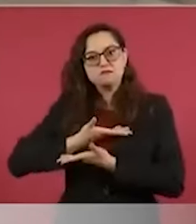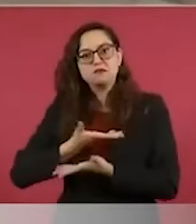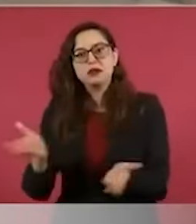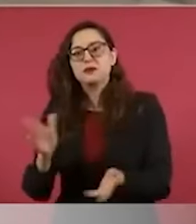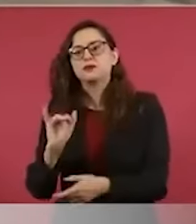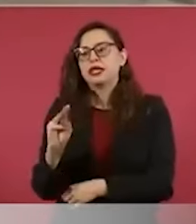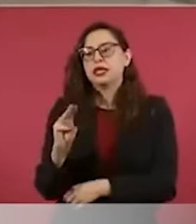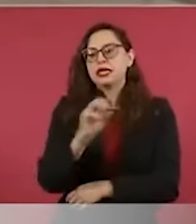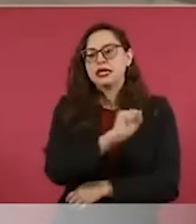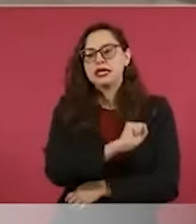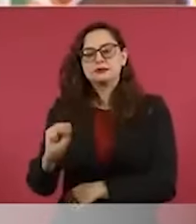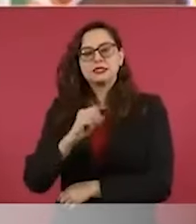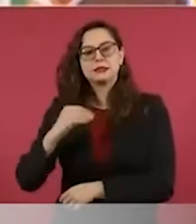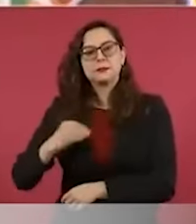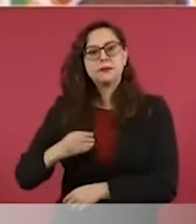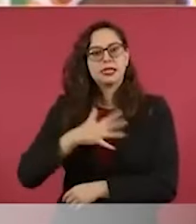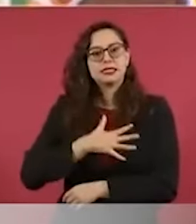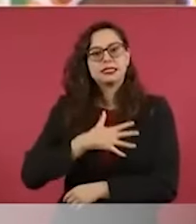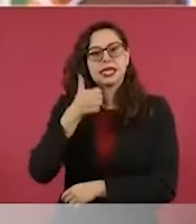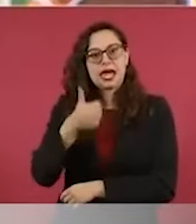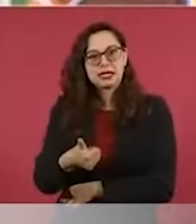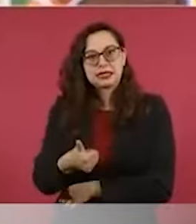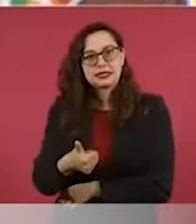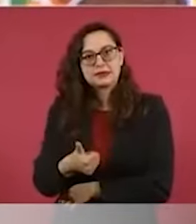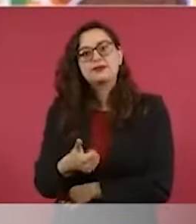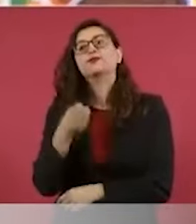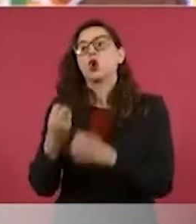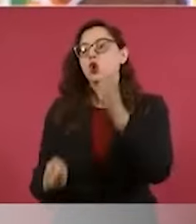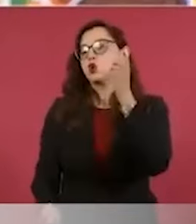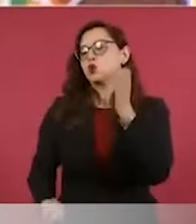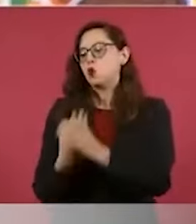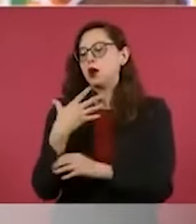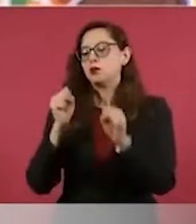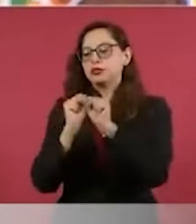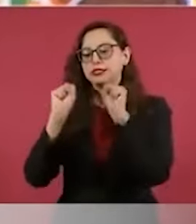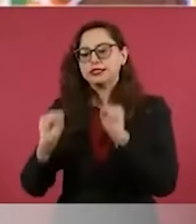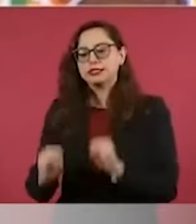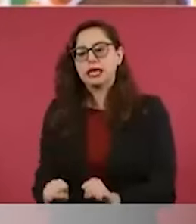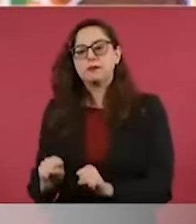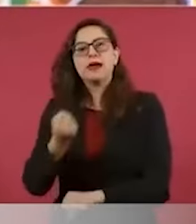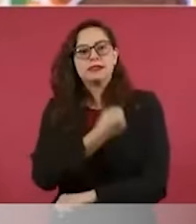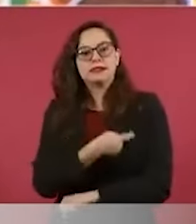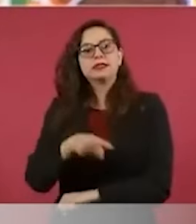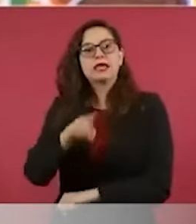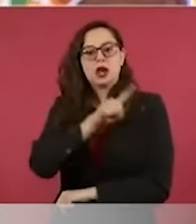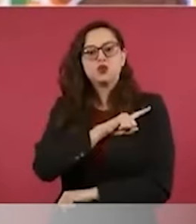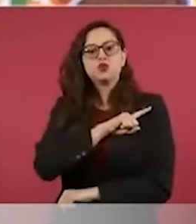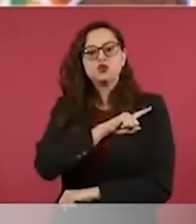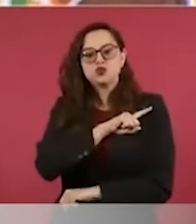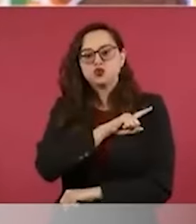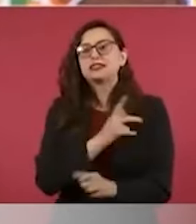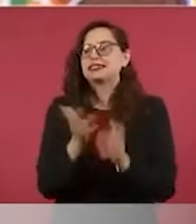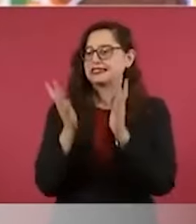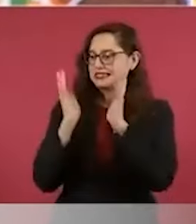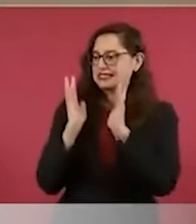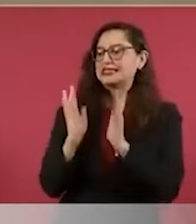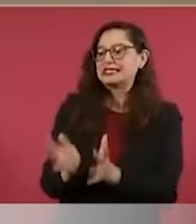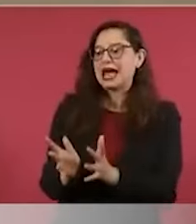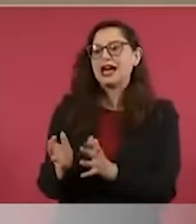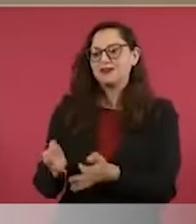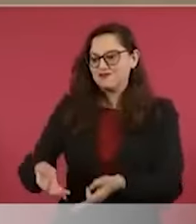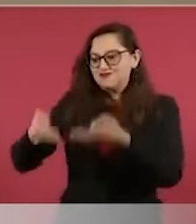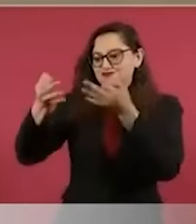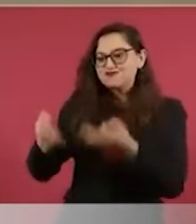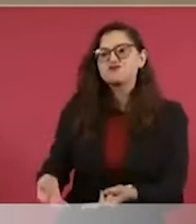INS bienestar este sistema de salud pública ya es más eficaz